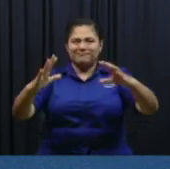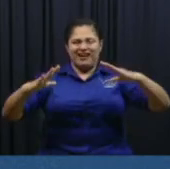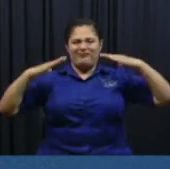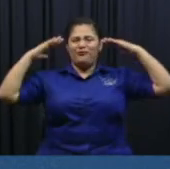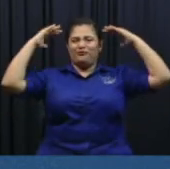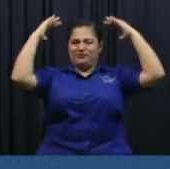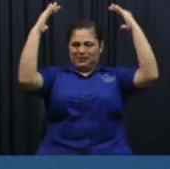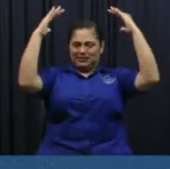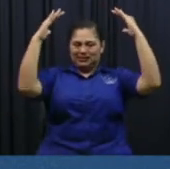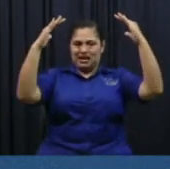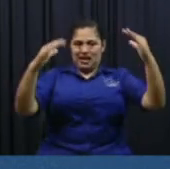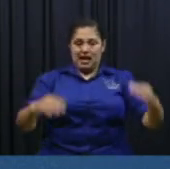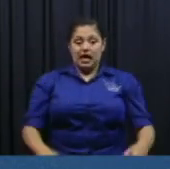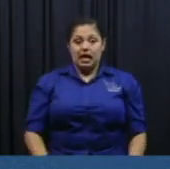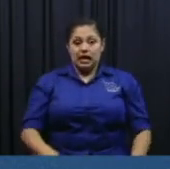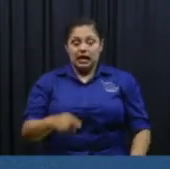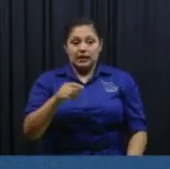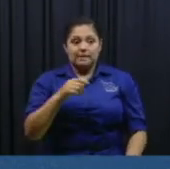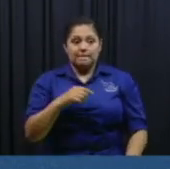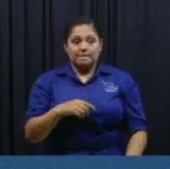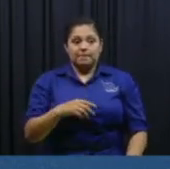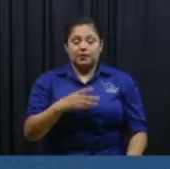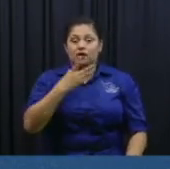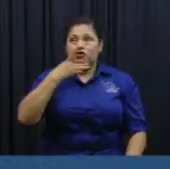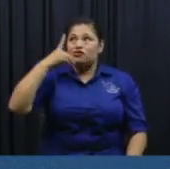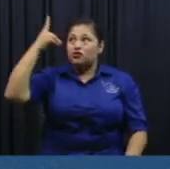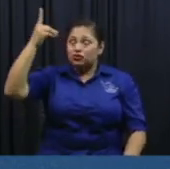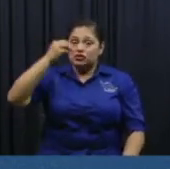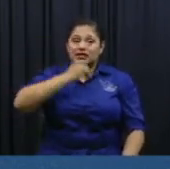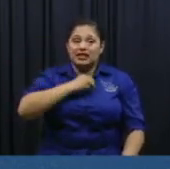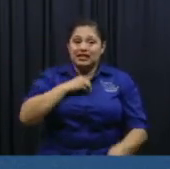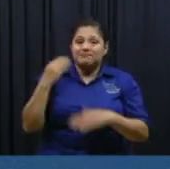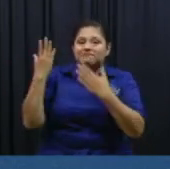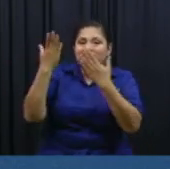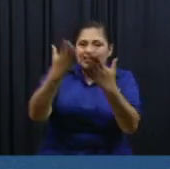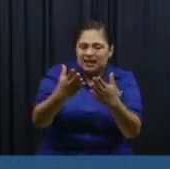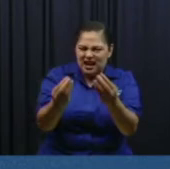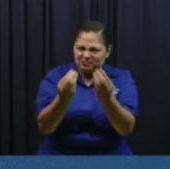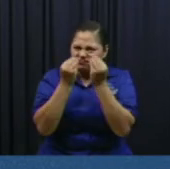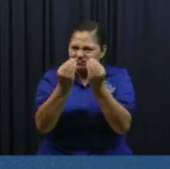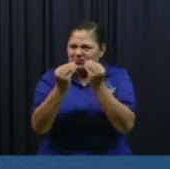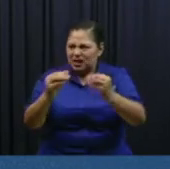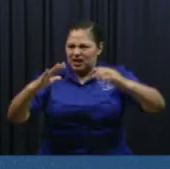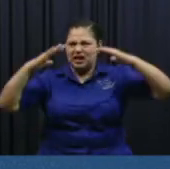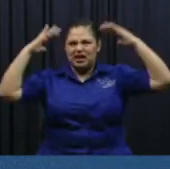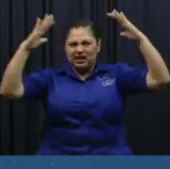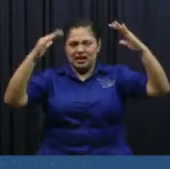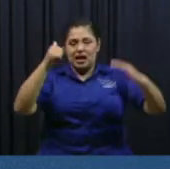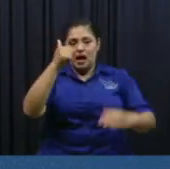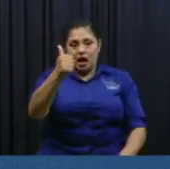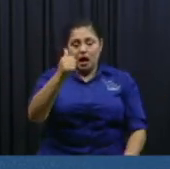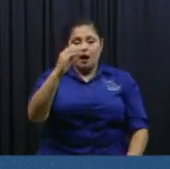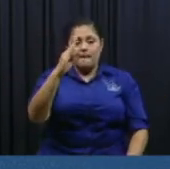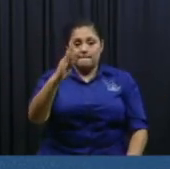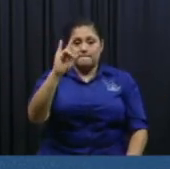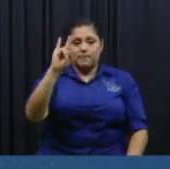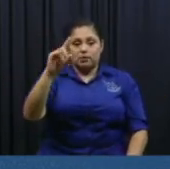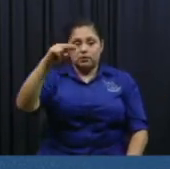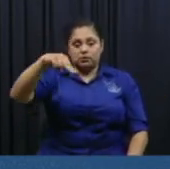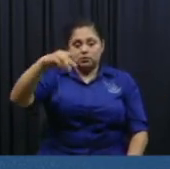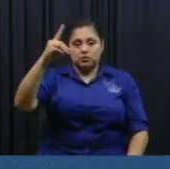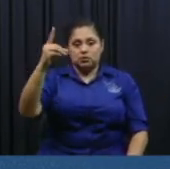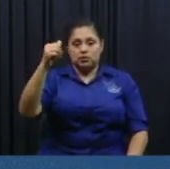amado en ese Isaías 58 14 es darte abundancia darte abundancia darte